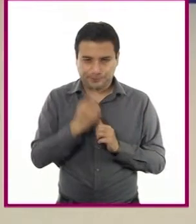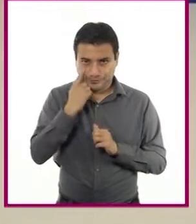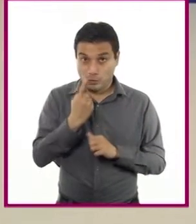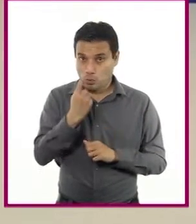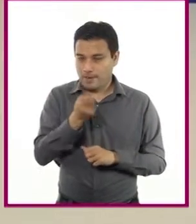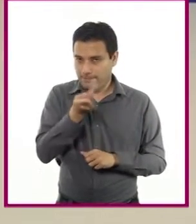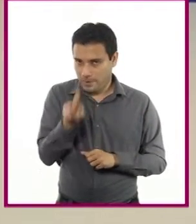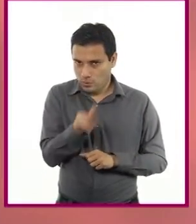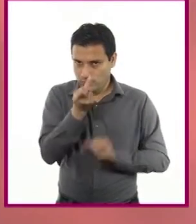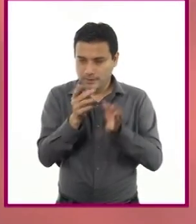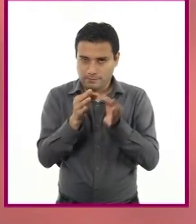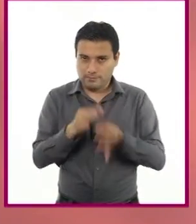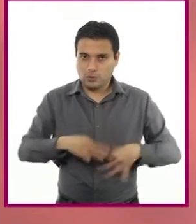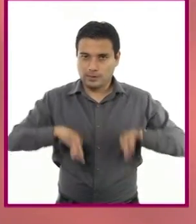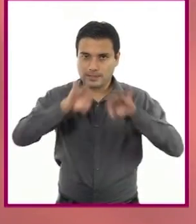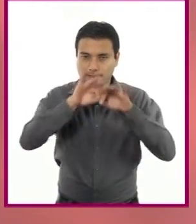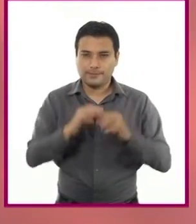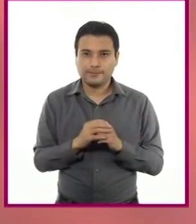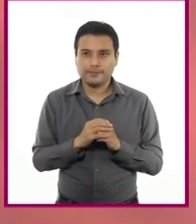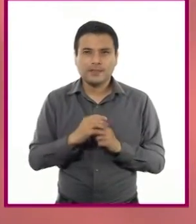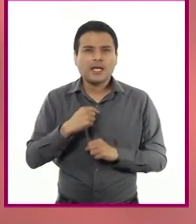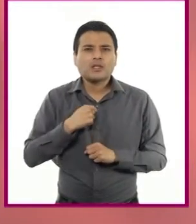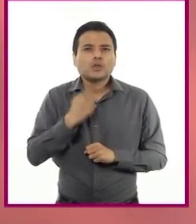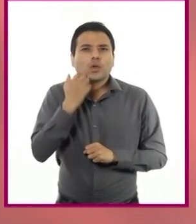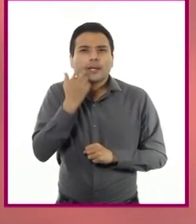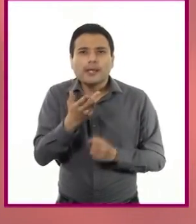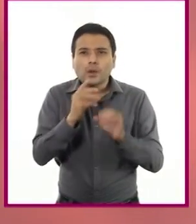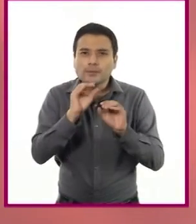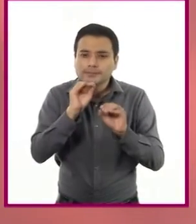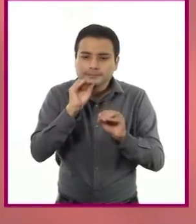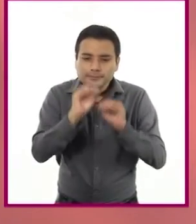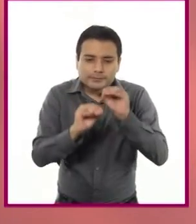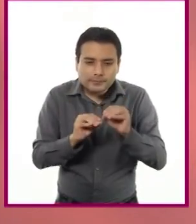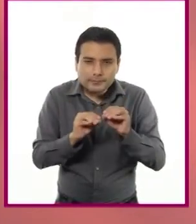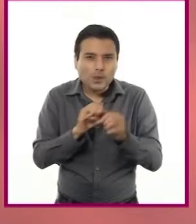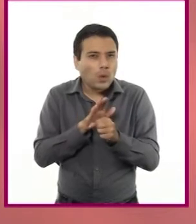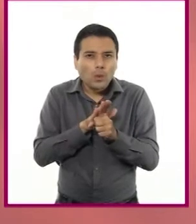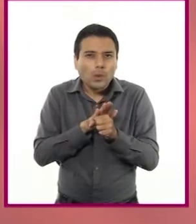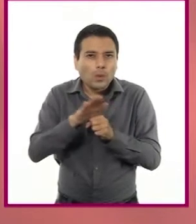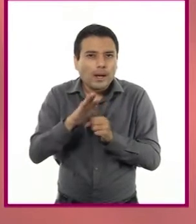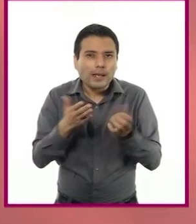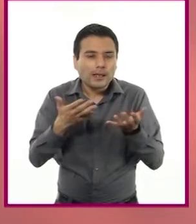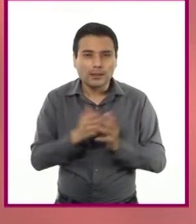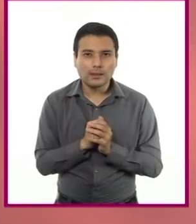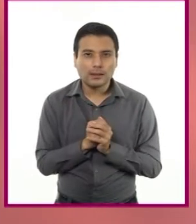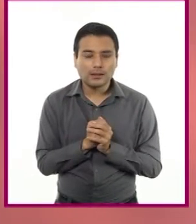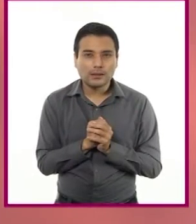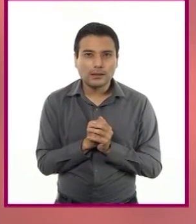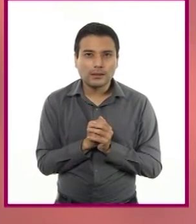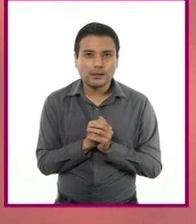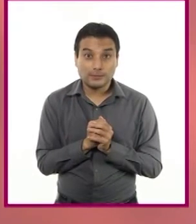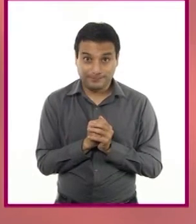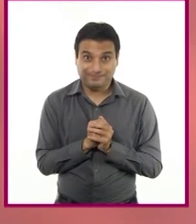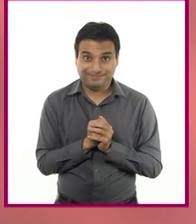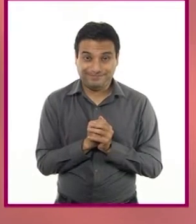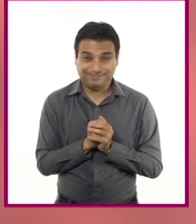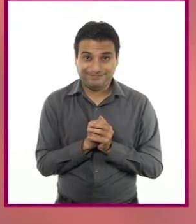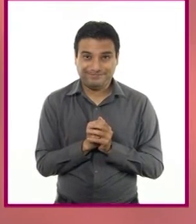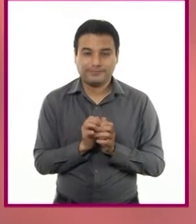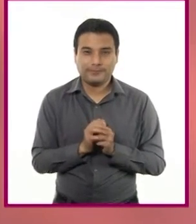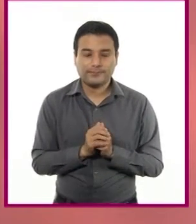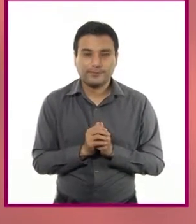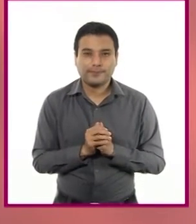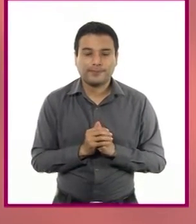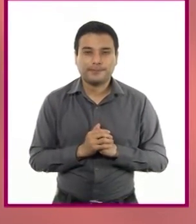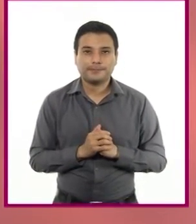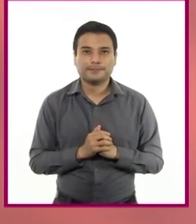pregunta: ¿qué quiero reflejar en mi mapa conceptual? Esto significa hallar lo que se